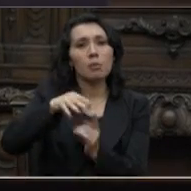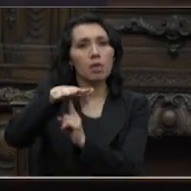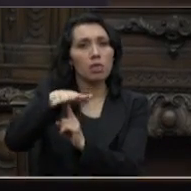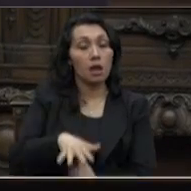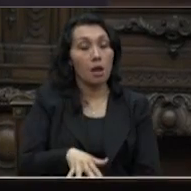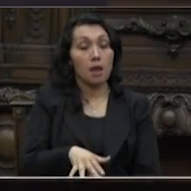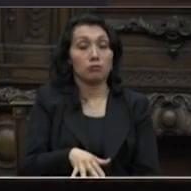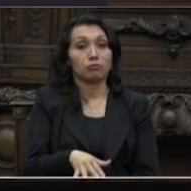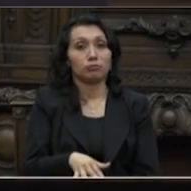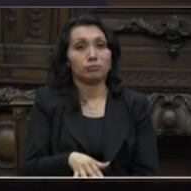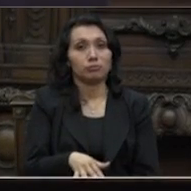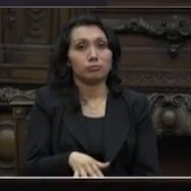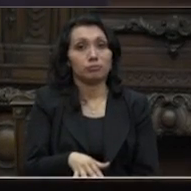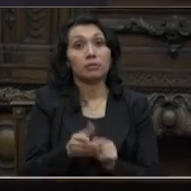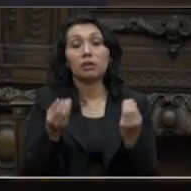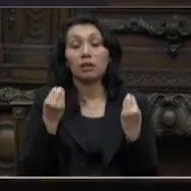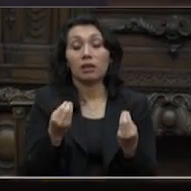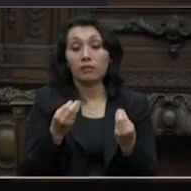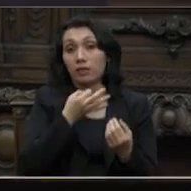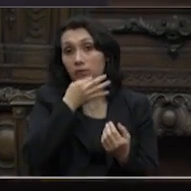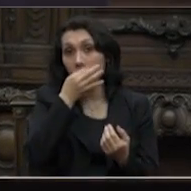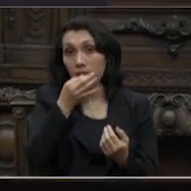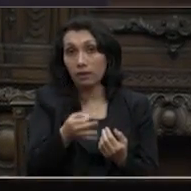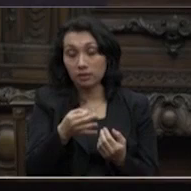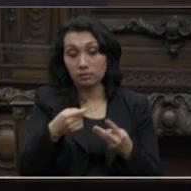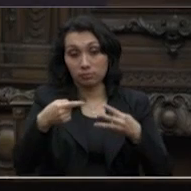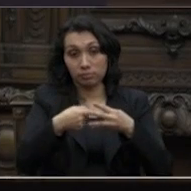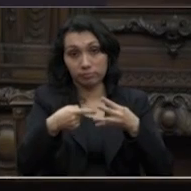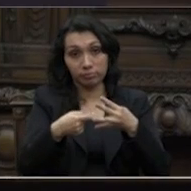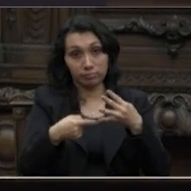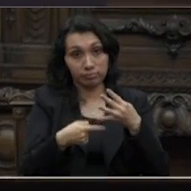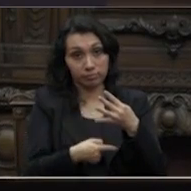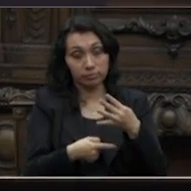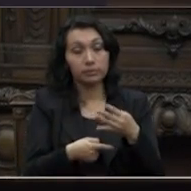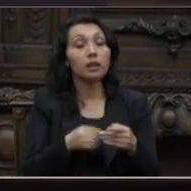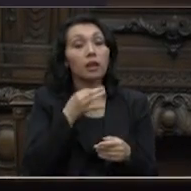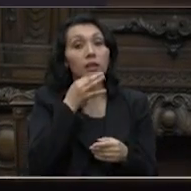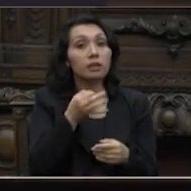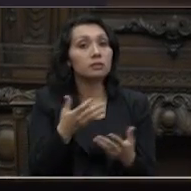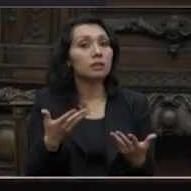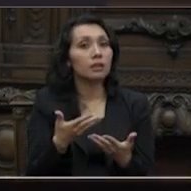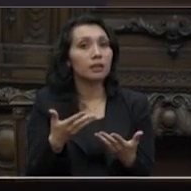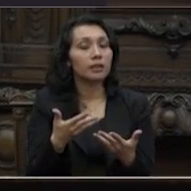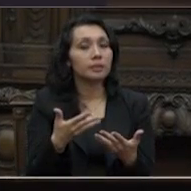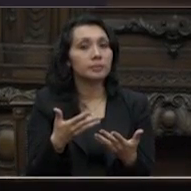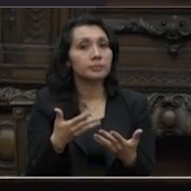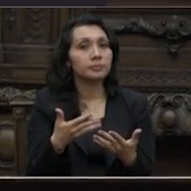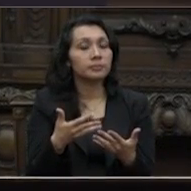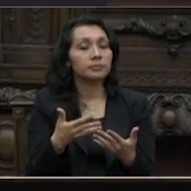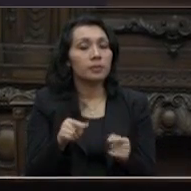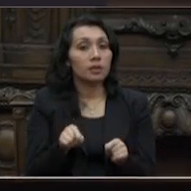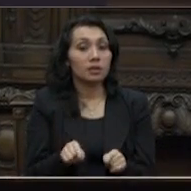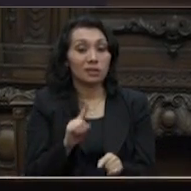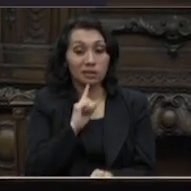discriminaciones. Y lo que va a plantear la interseccionalidad es que lo